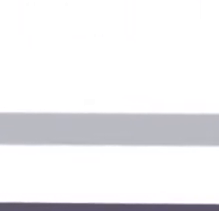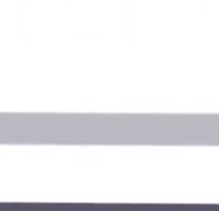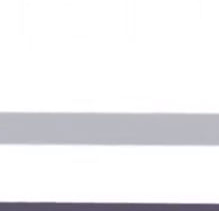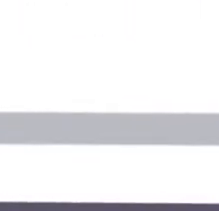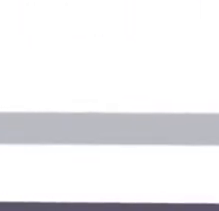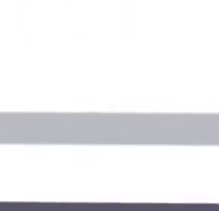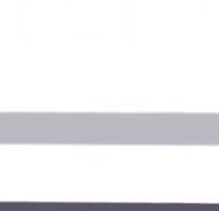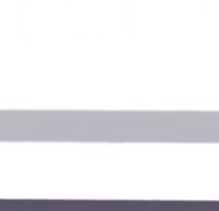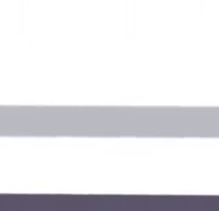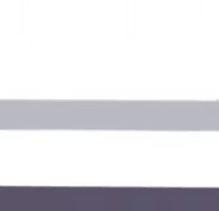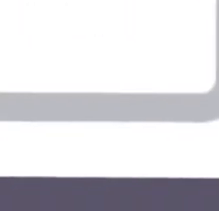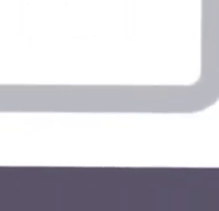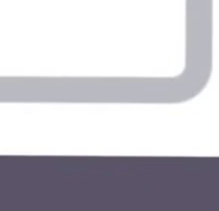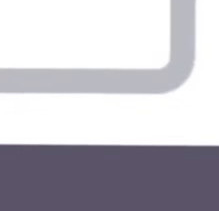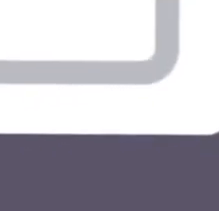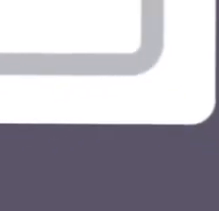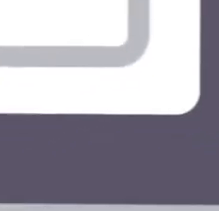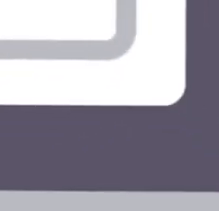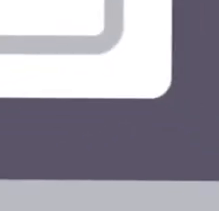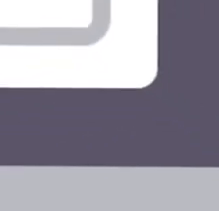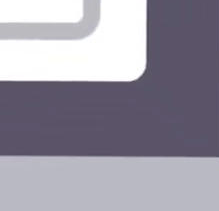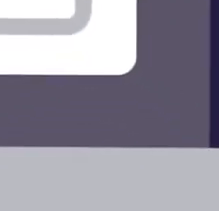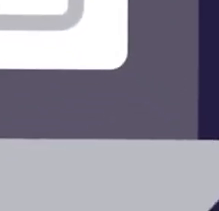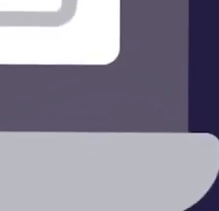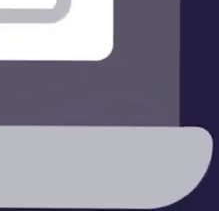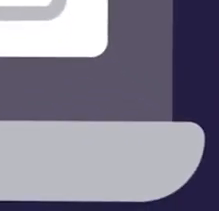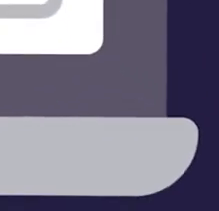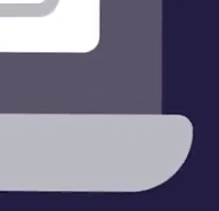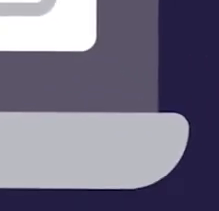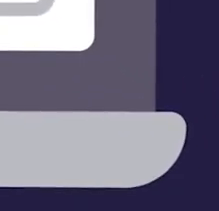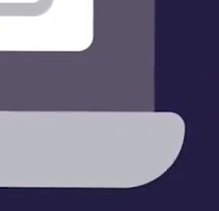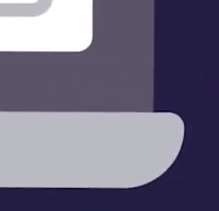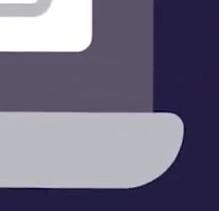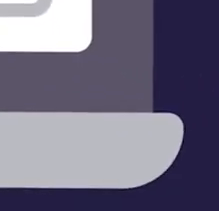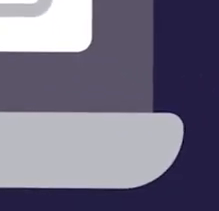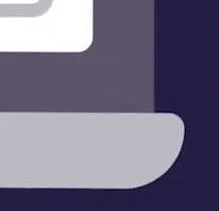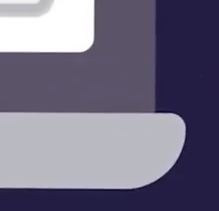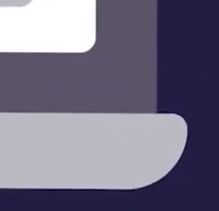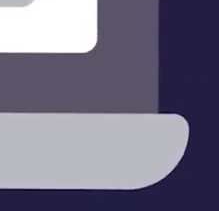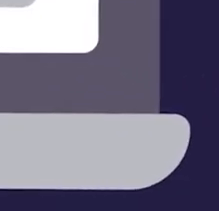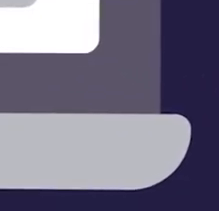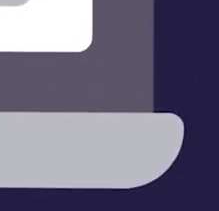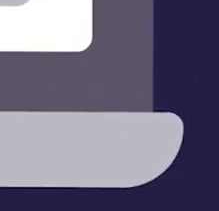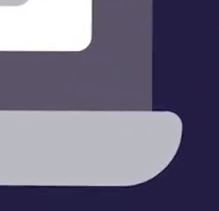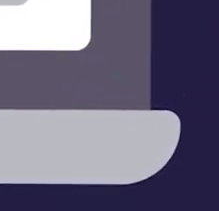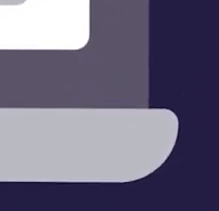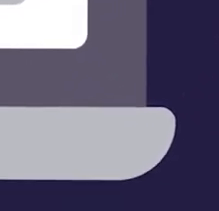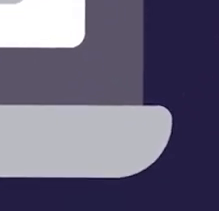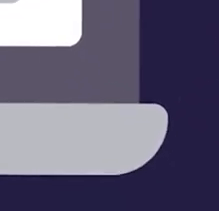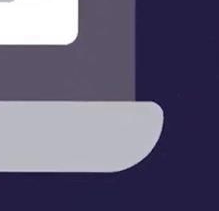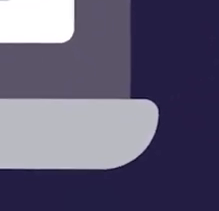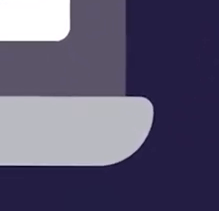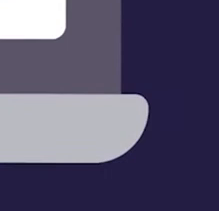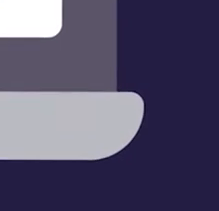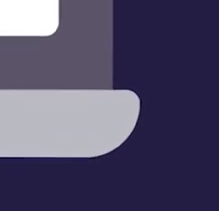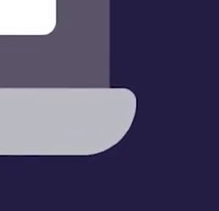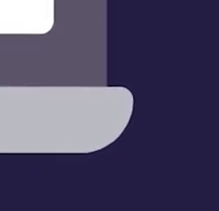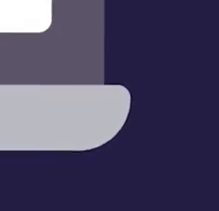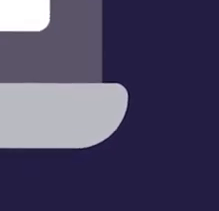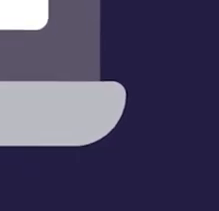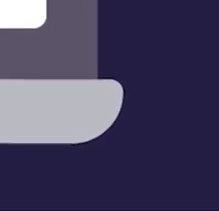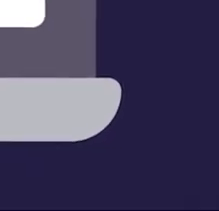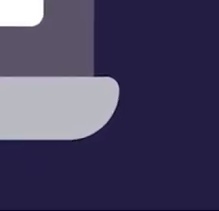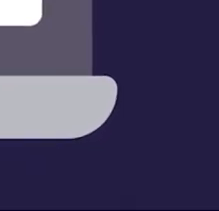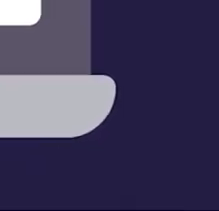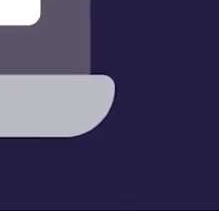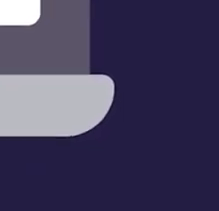alta es imposible, y la RAE desaconseja su uso para designar de manera indistinta a hombres y mujeres. Nuestro idioma es rico en vocablos para